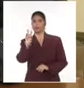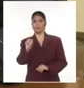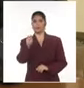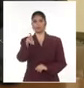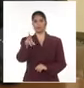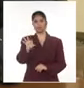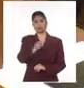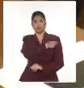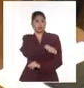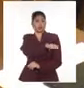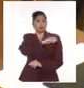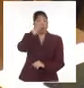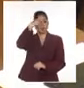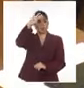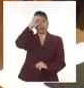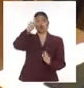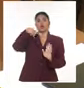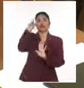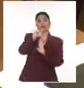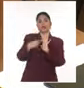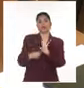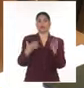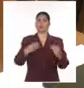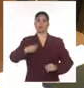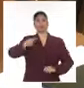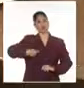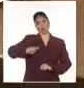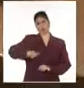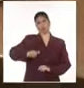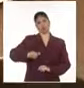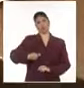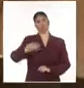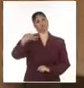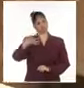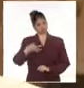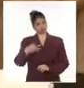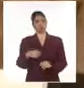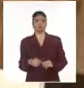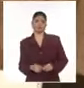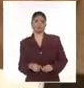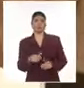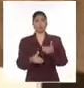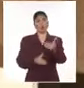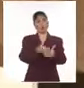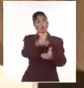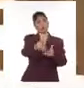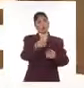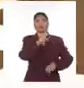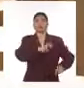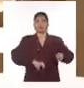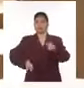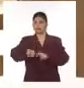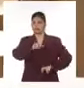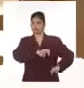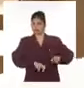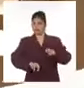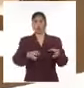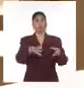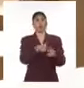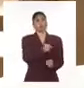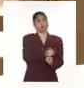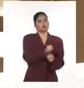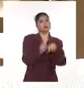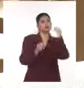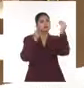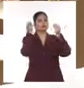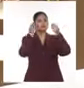cubano históricamente. Los jueces legos del Tribunal Supremo Popular son parte de un proceso mayor. Comisiones de trabajo encabezadas